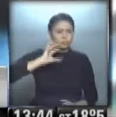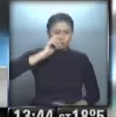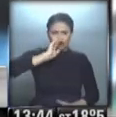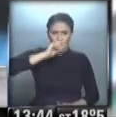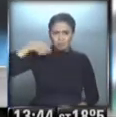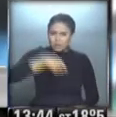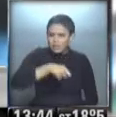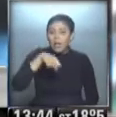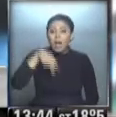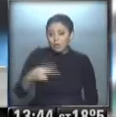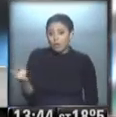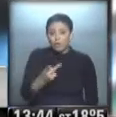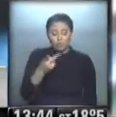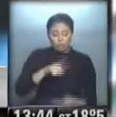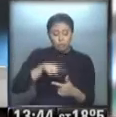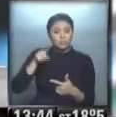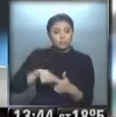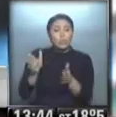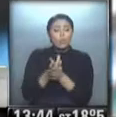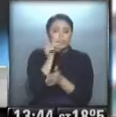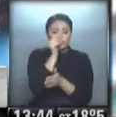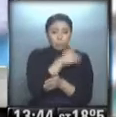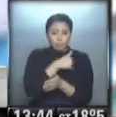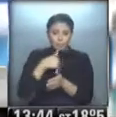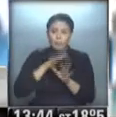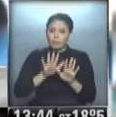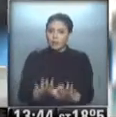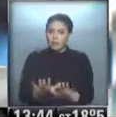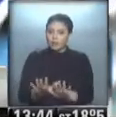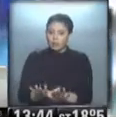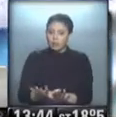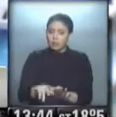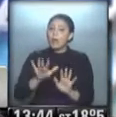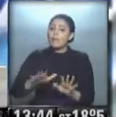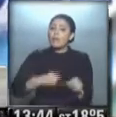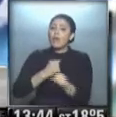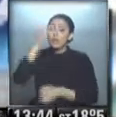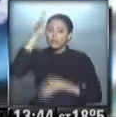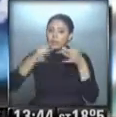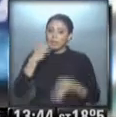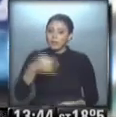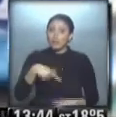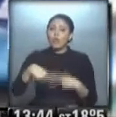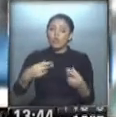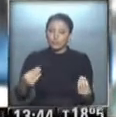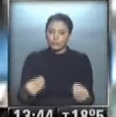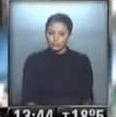ahora ambos se encuentran junto a sus padres demorados y a disposición de la justicia